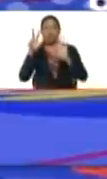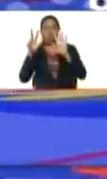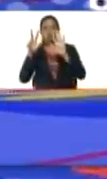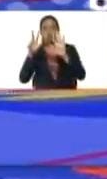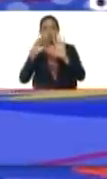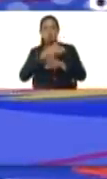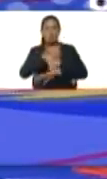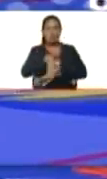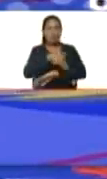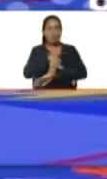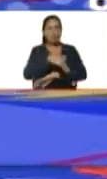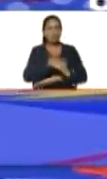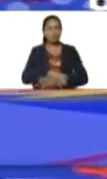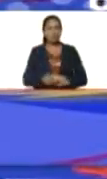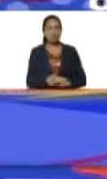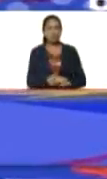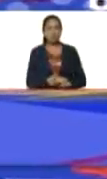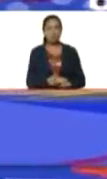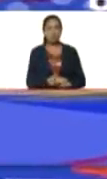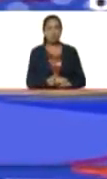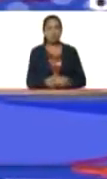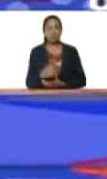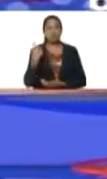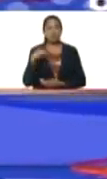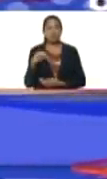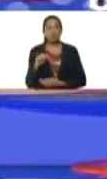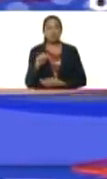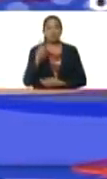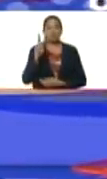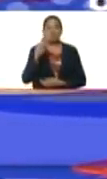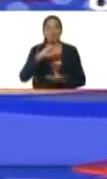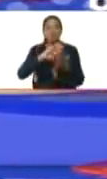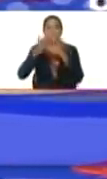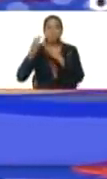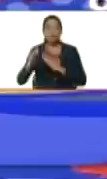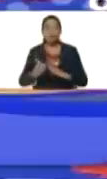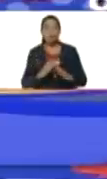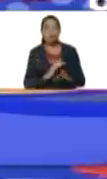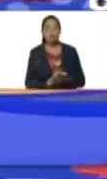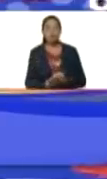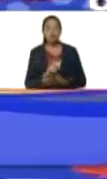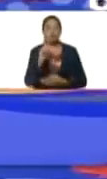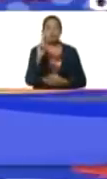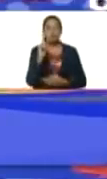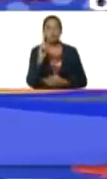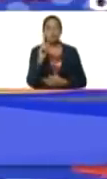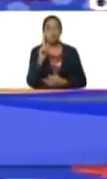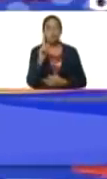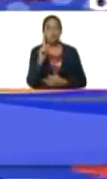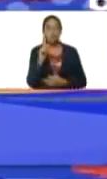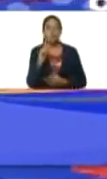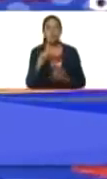108 calles. Correcto. Y tenemos 2 comunas. Una es